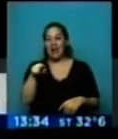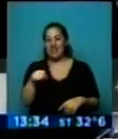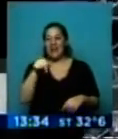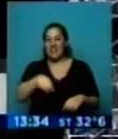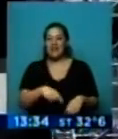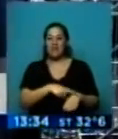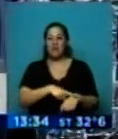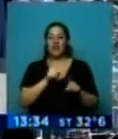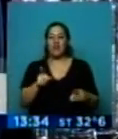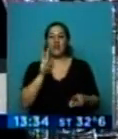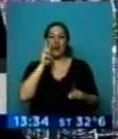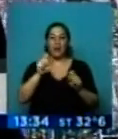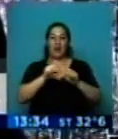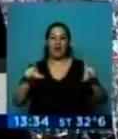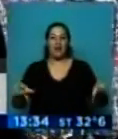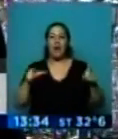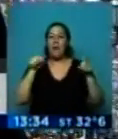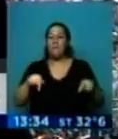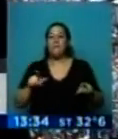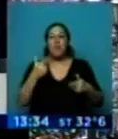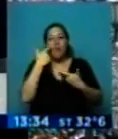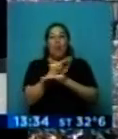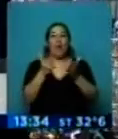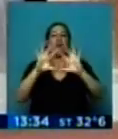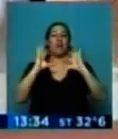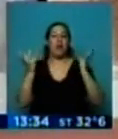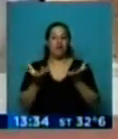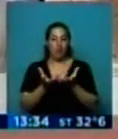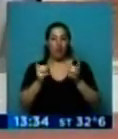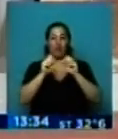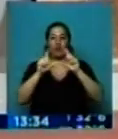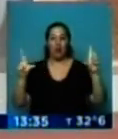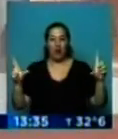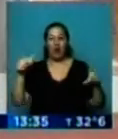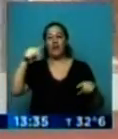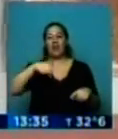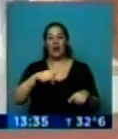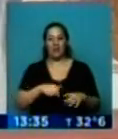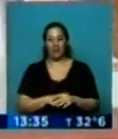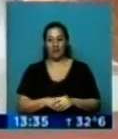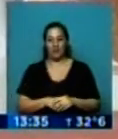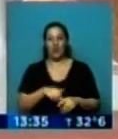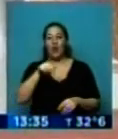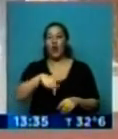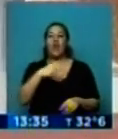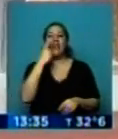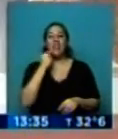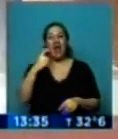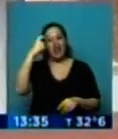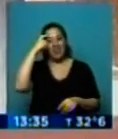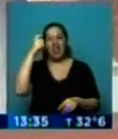tenemos en este momento en pantalla, la imagen que va a recorrer el mundo, la postal de este día